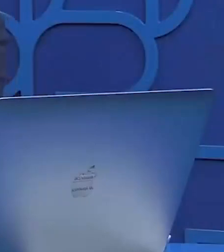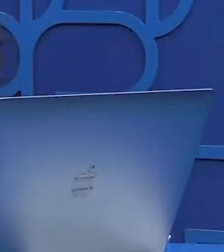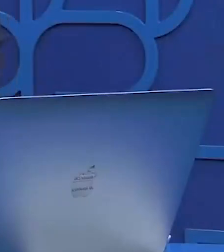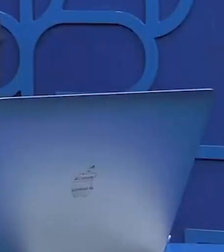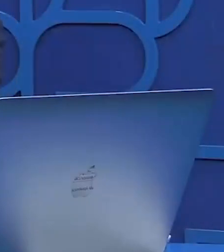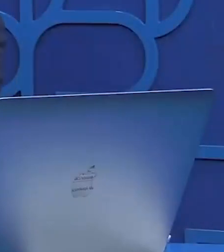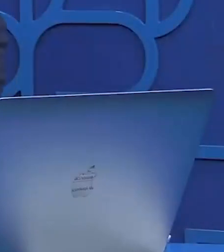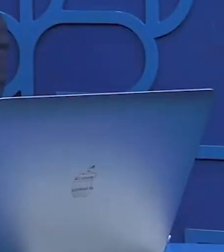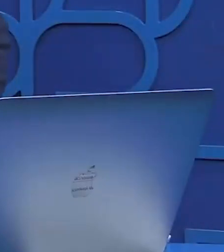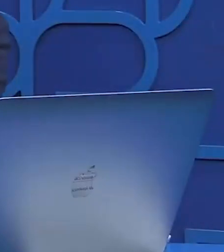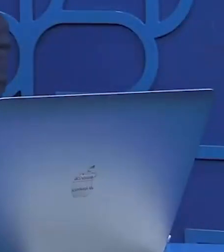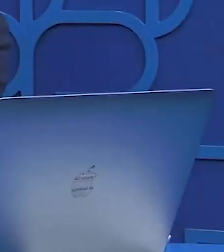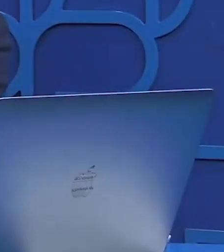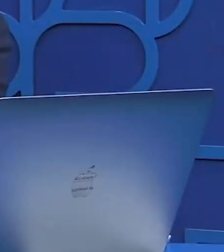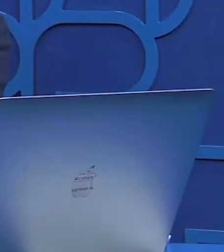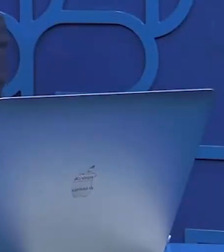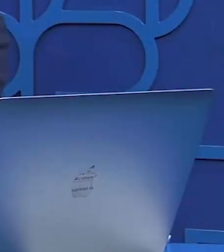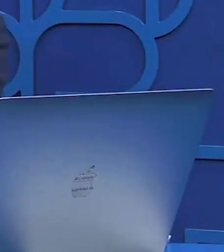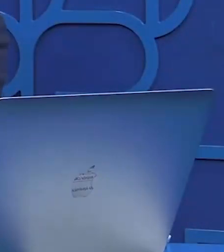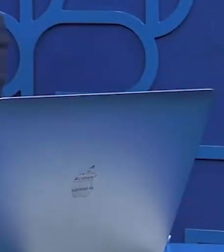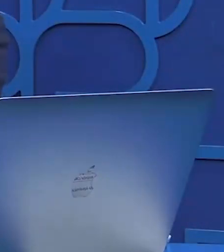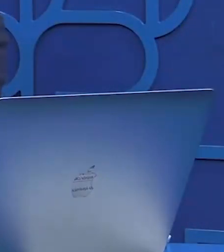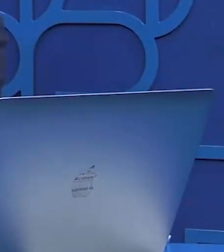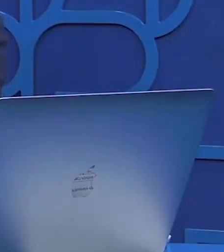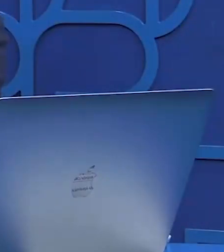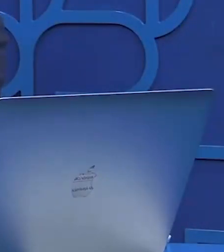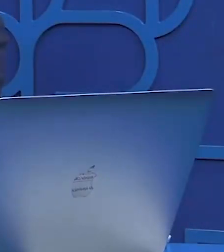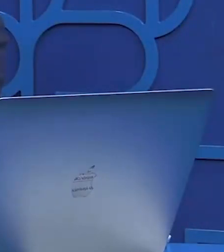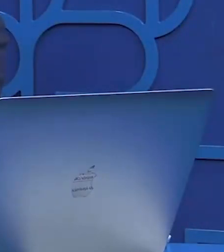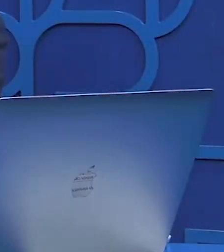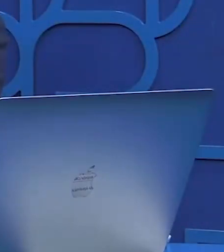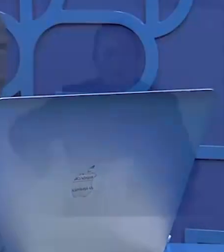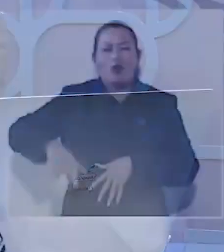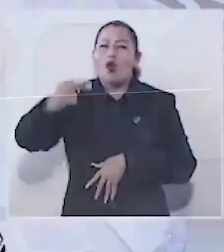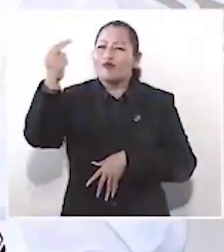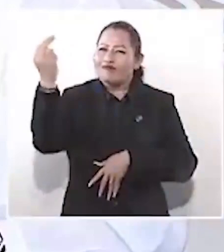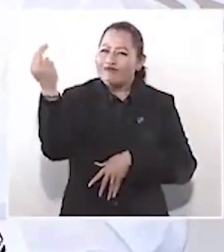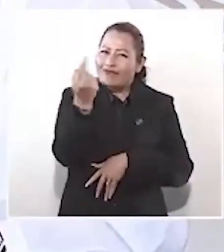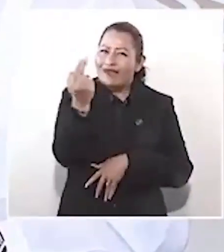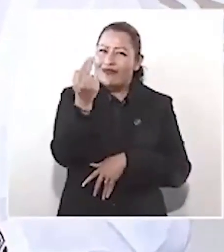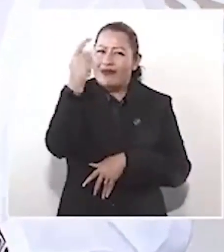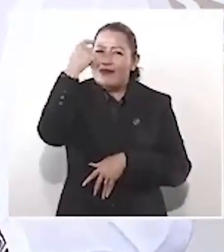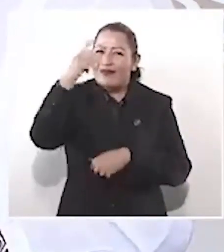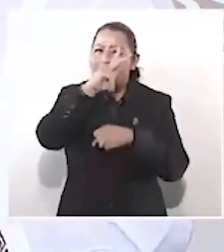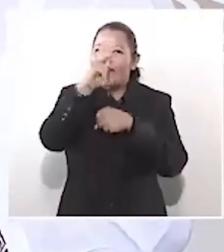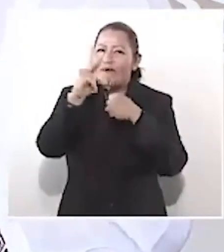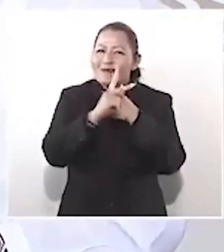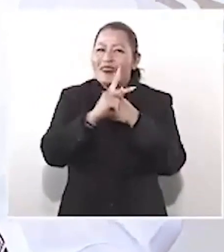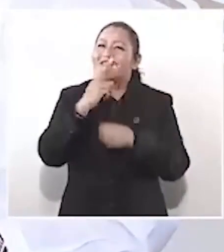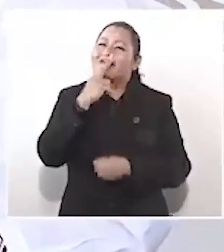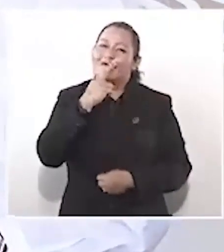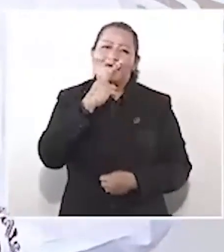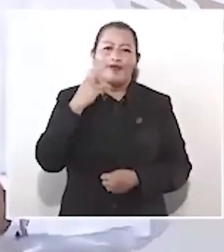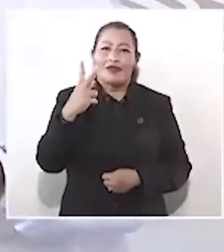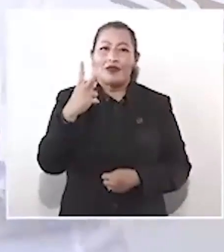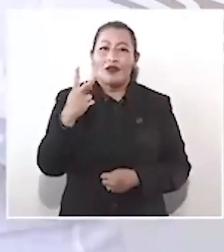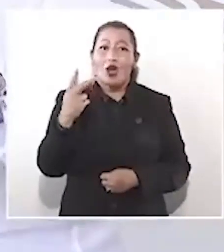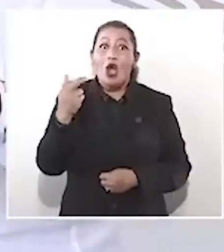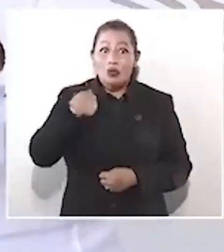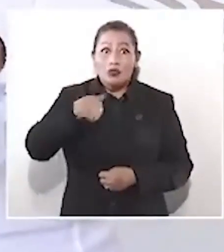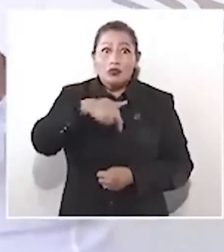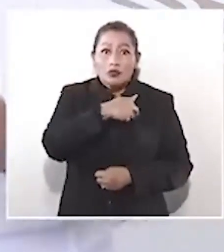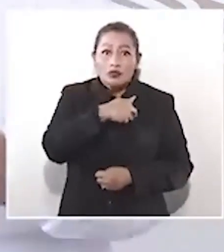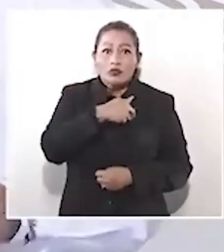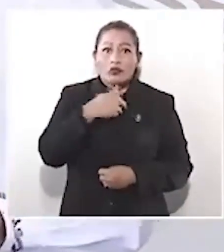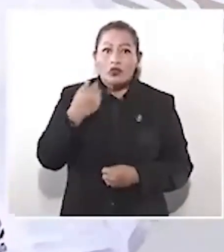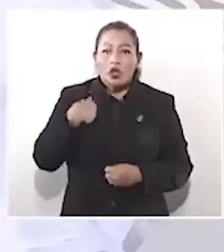40 mil son los beneficiados, pero la población Yaqui en su conjunto, ¿cuánto es? 34 mil. ¿son los 34 mil? Sí. Ah, se me